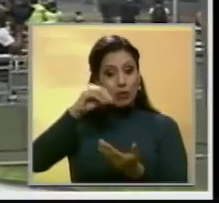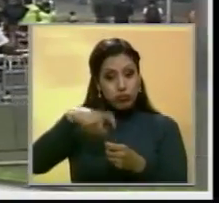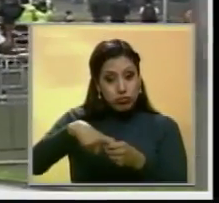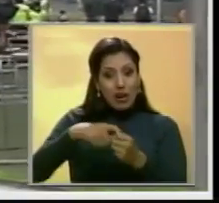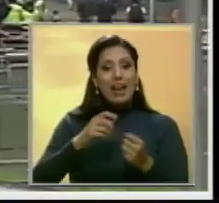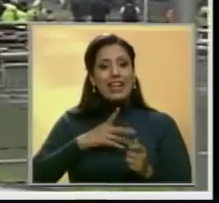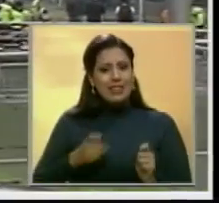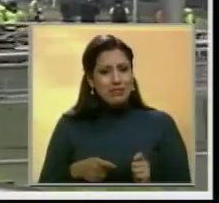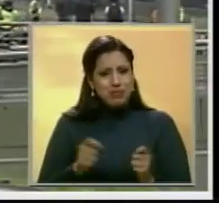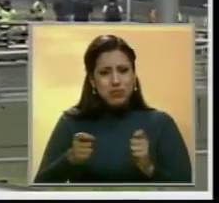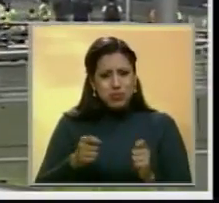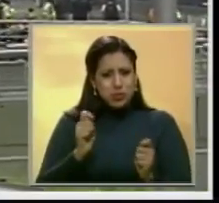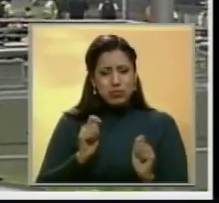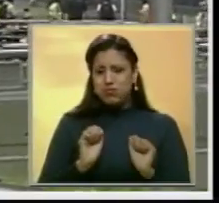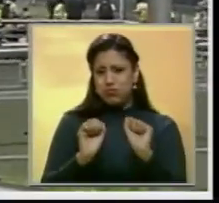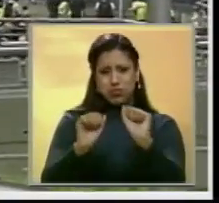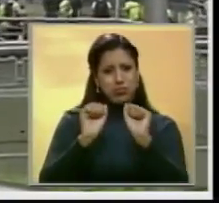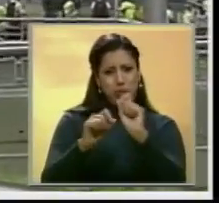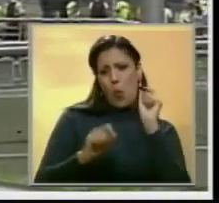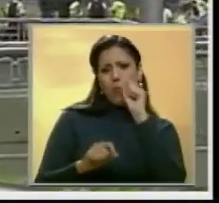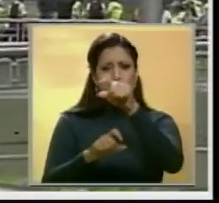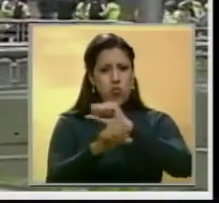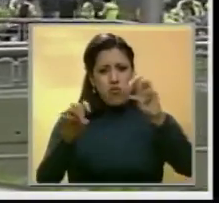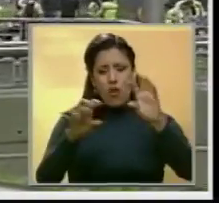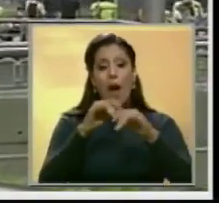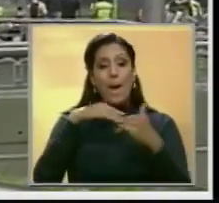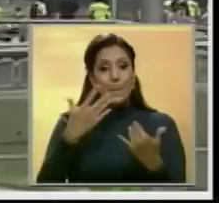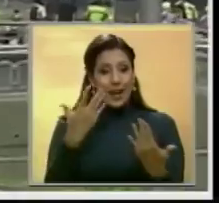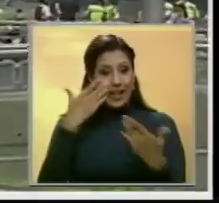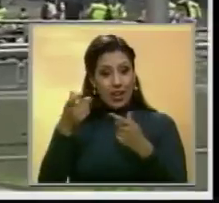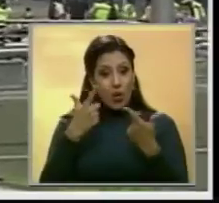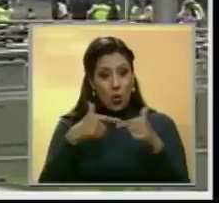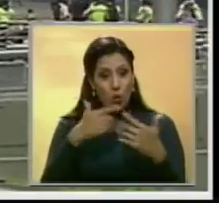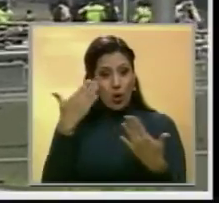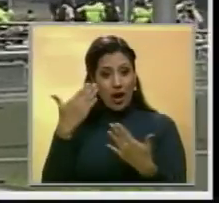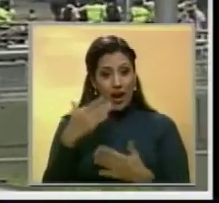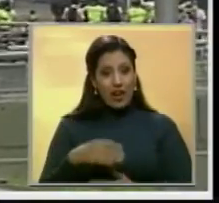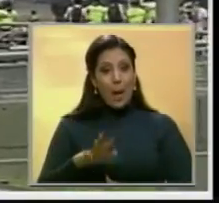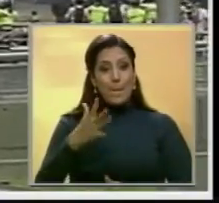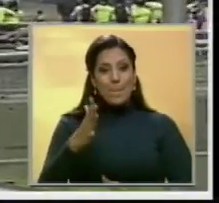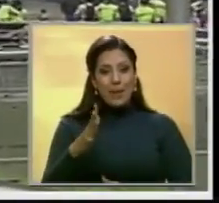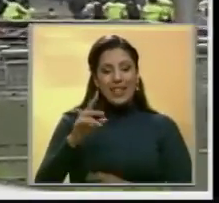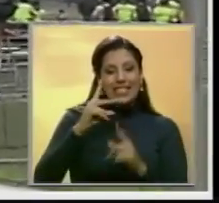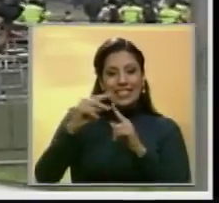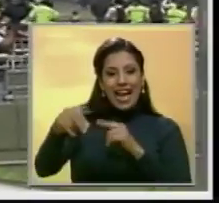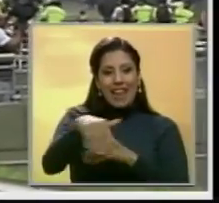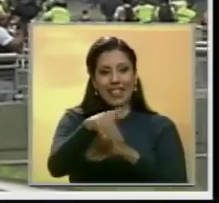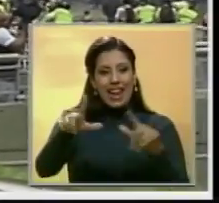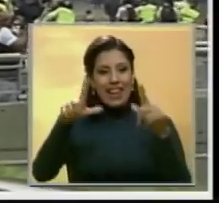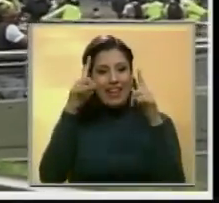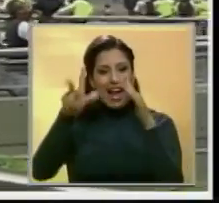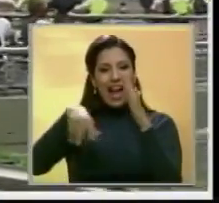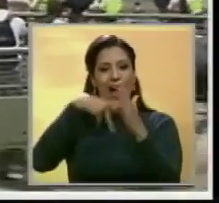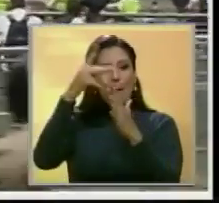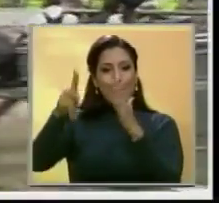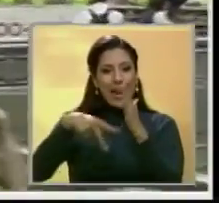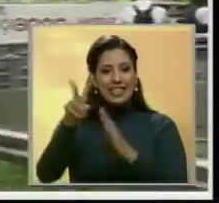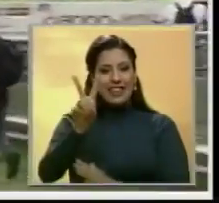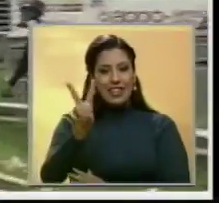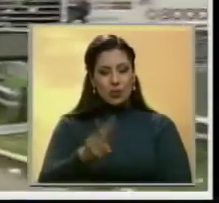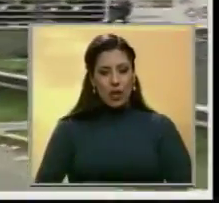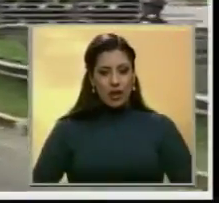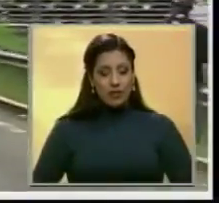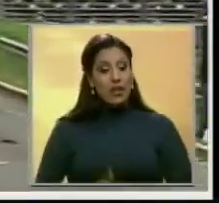han tratado también de mantener el cordón en una de las salidas de la Libertador hacia la Plaza